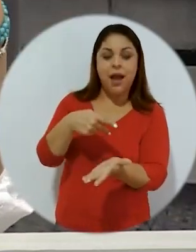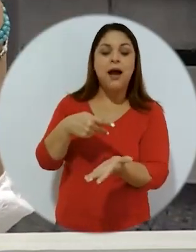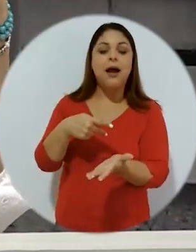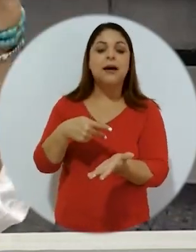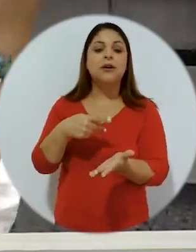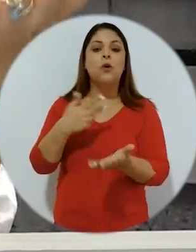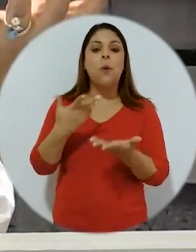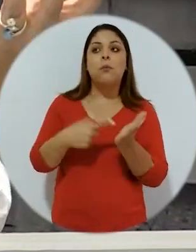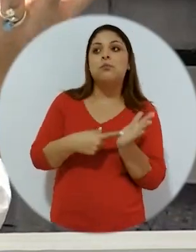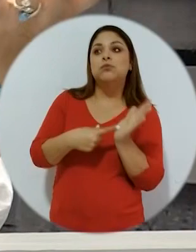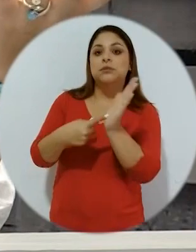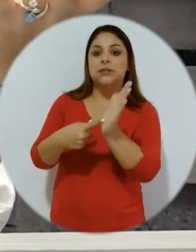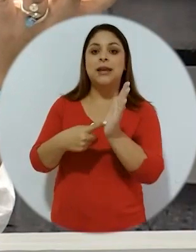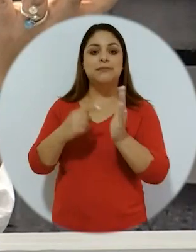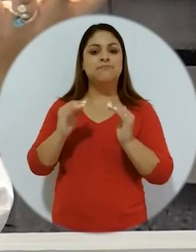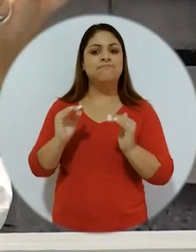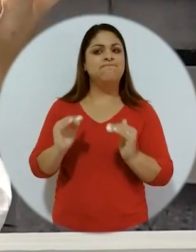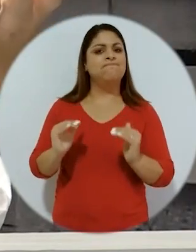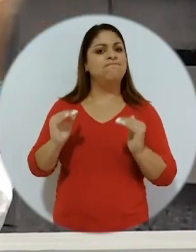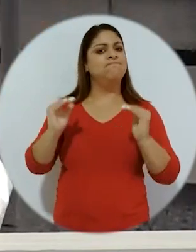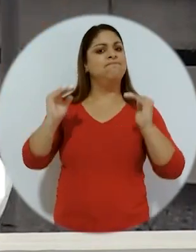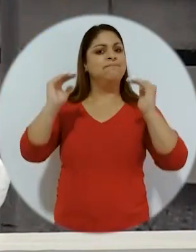superior. Entonces creo que es